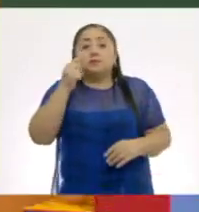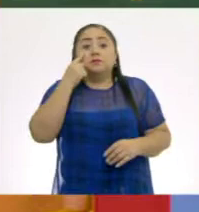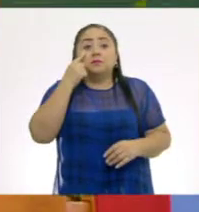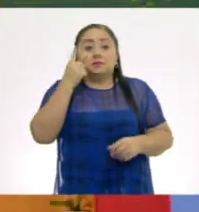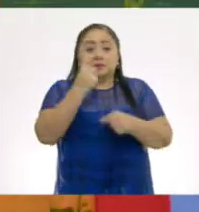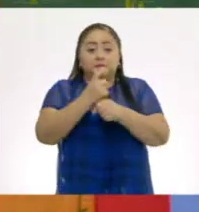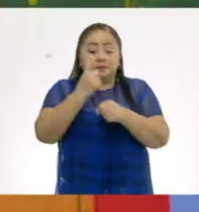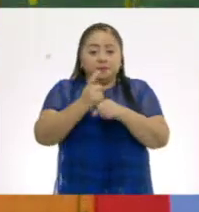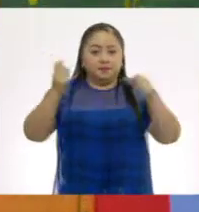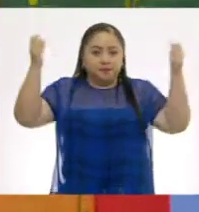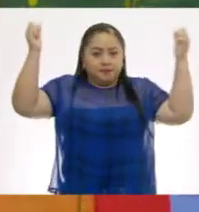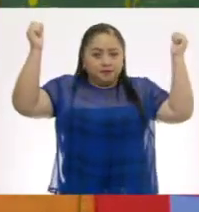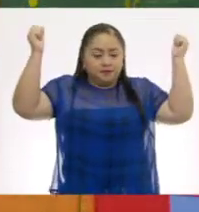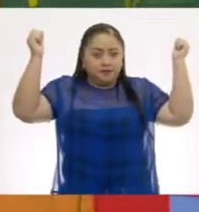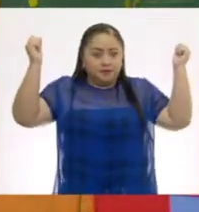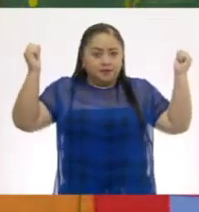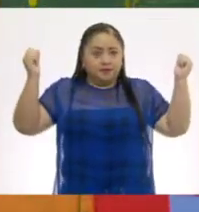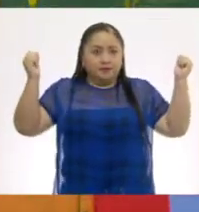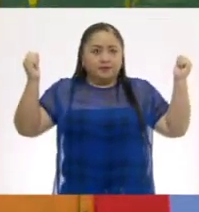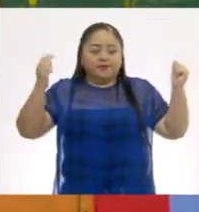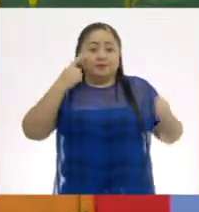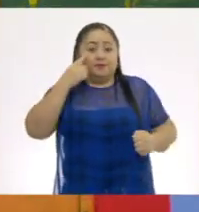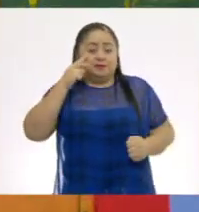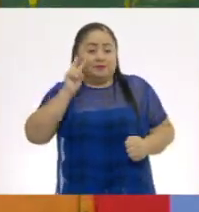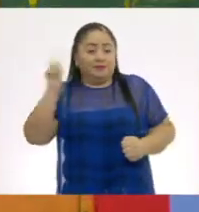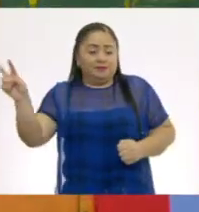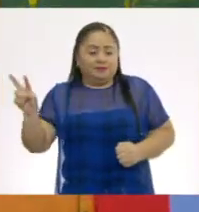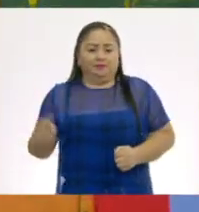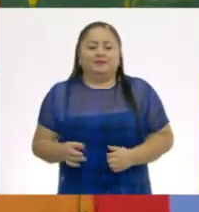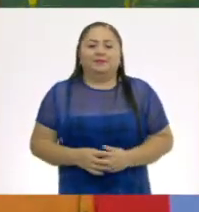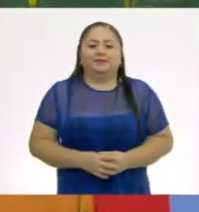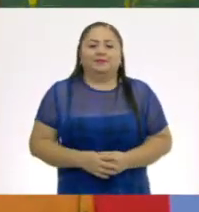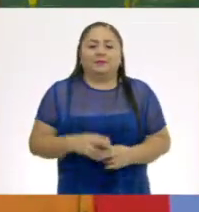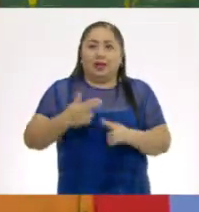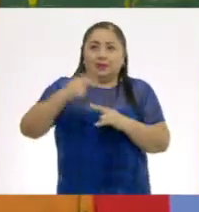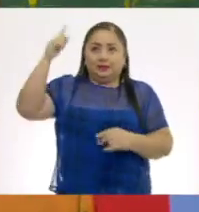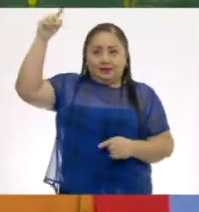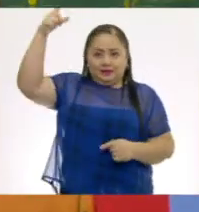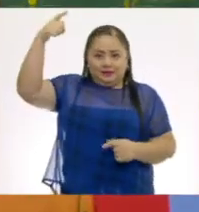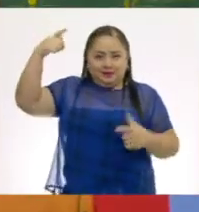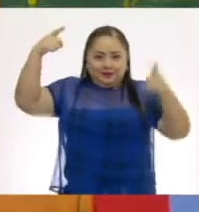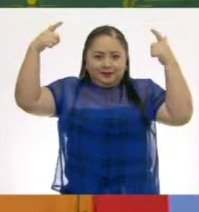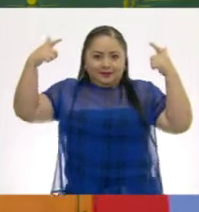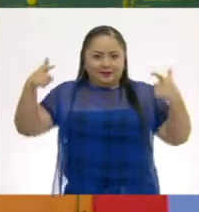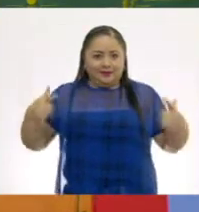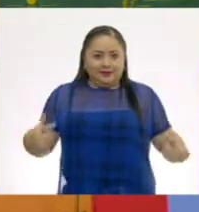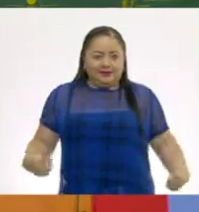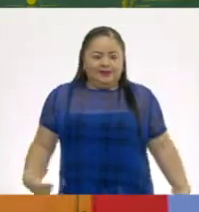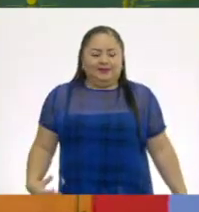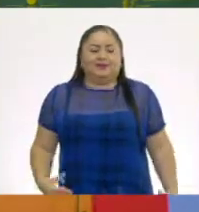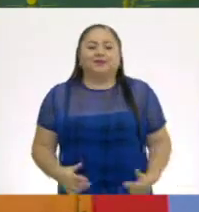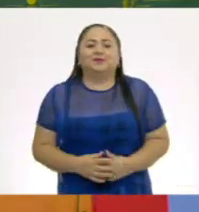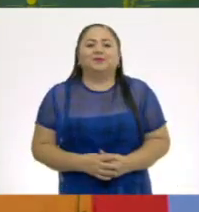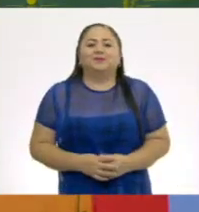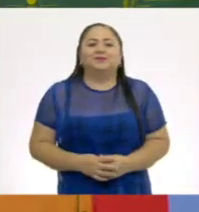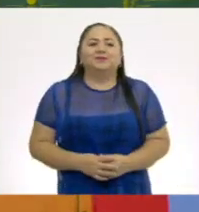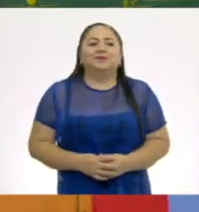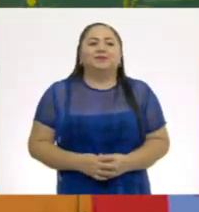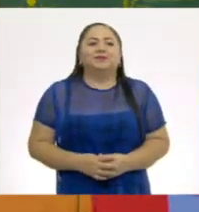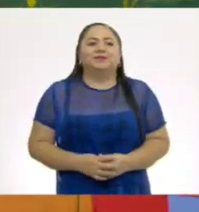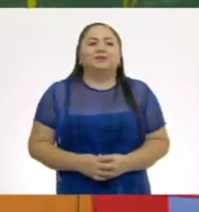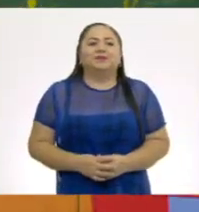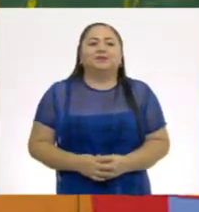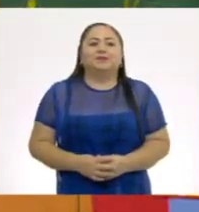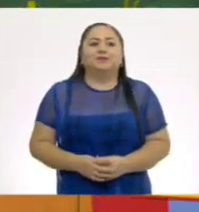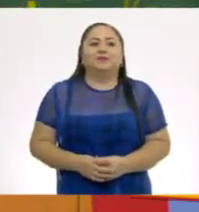vamos a tomar nuestro aro. Vamos a empezar de arriba hacia abajo a preparar todo nuestro cuerpo. Muy bien. Y lo